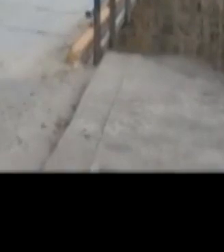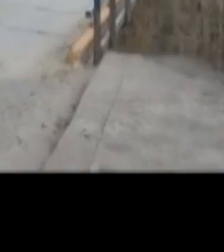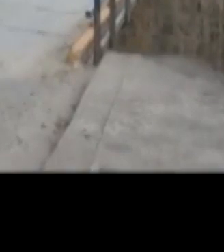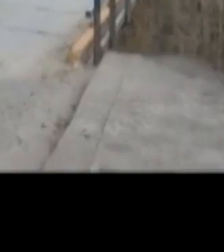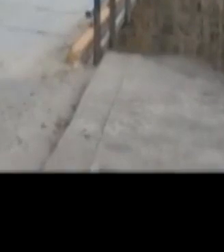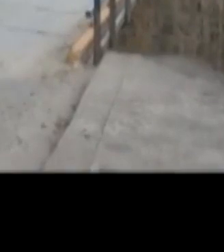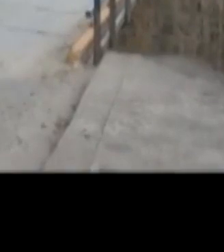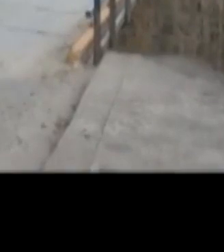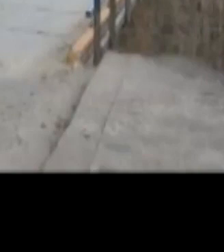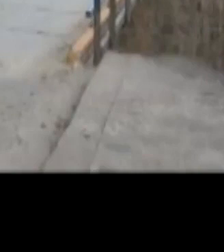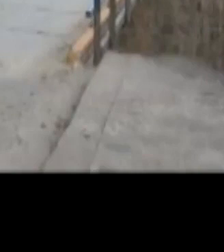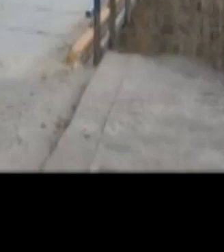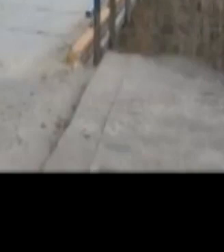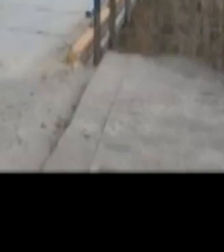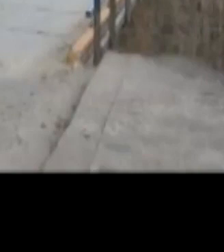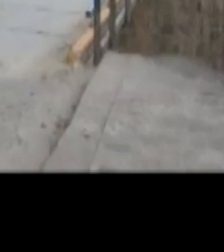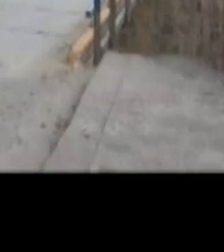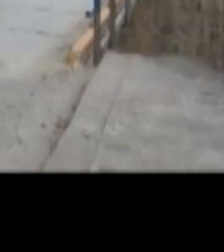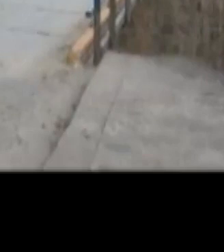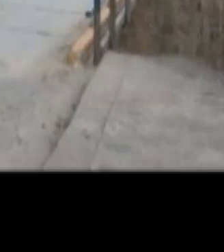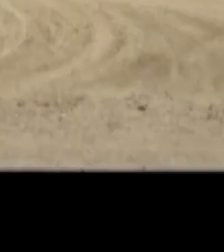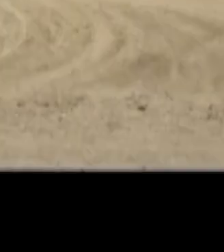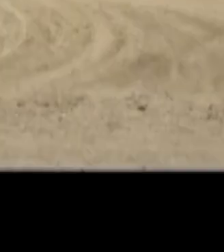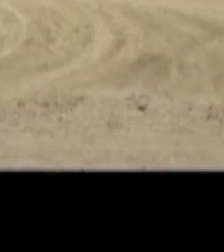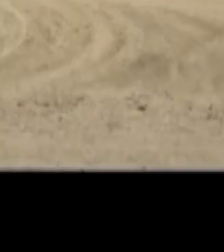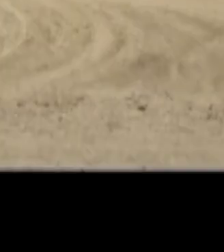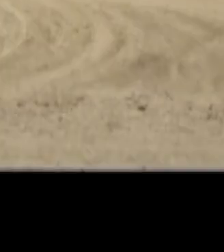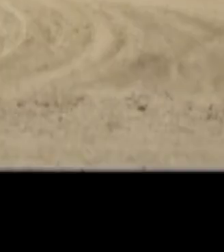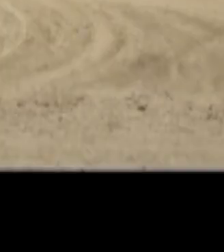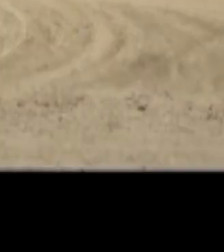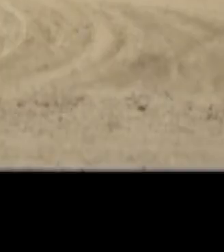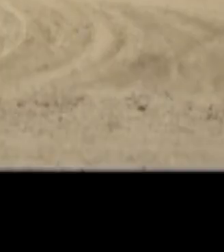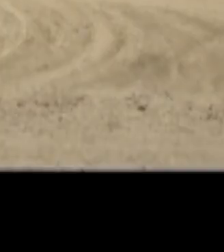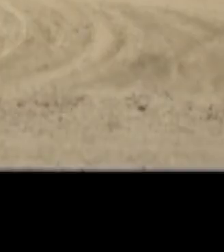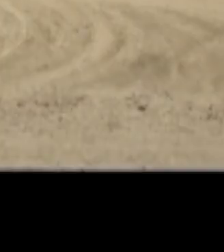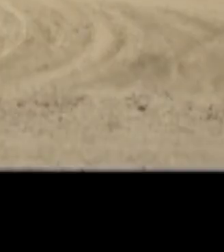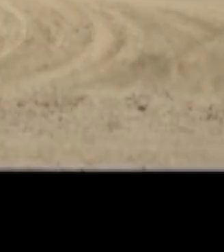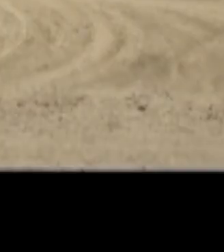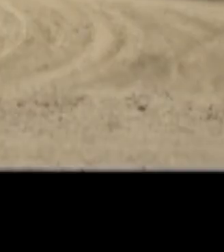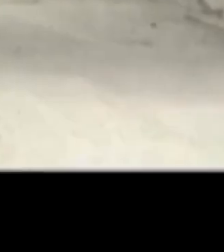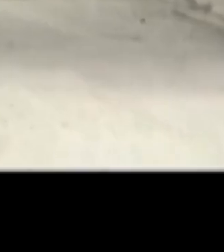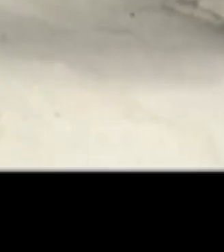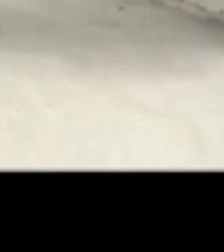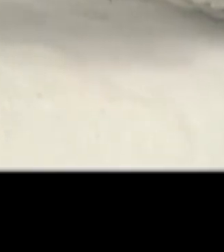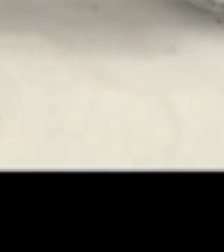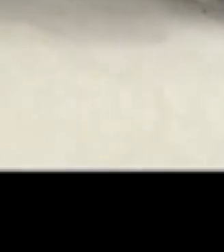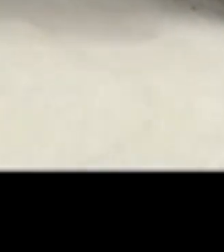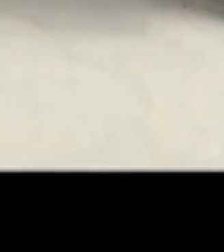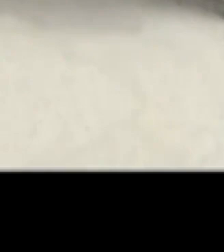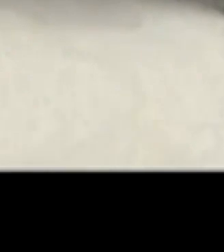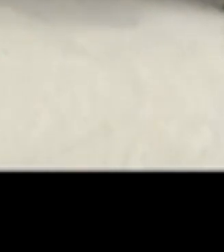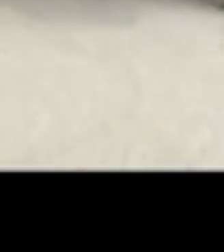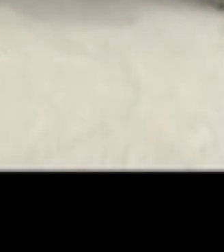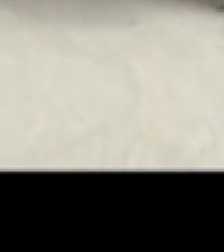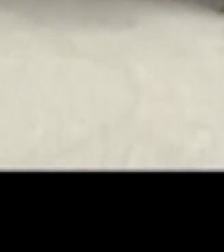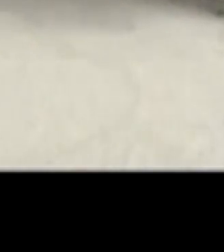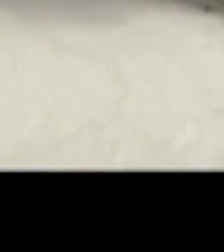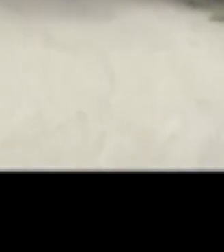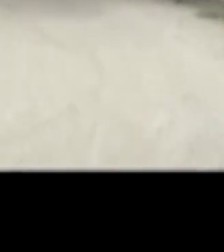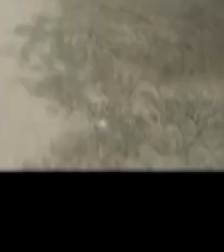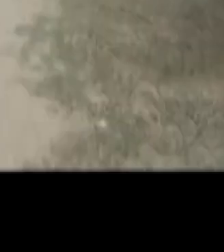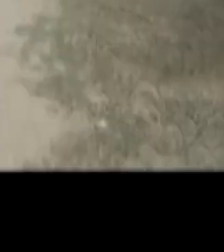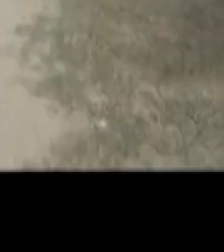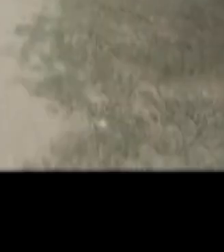y modernización del puente El Jícaro. Ese que está ahí va a ser cambiado totalmente y vamos